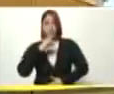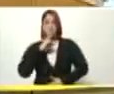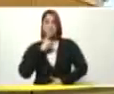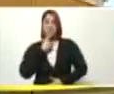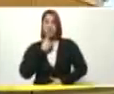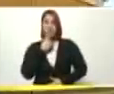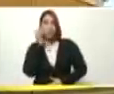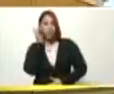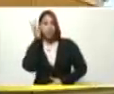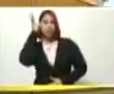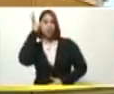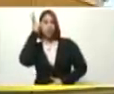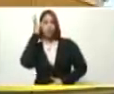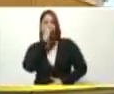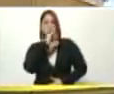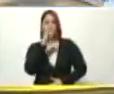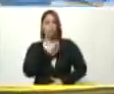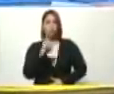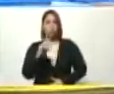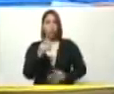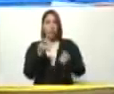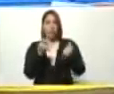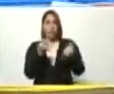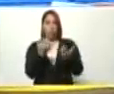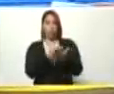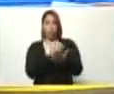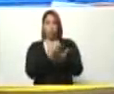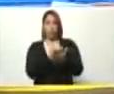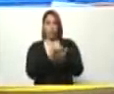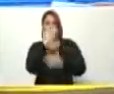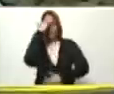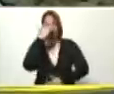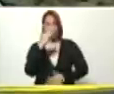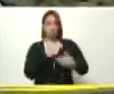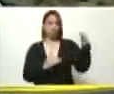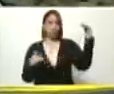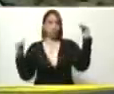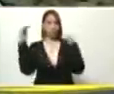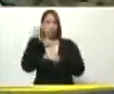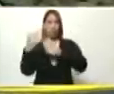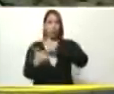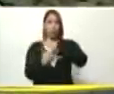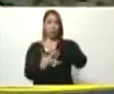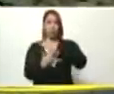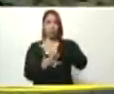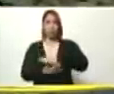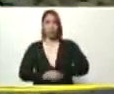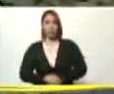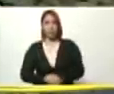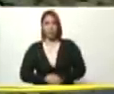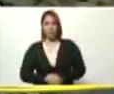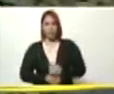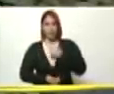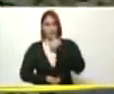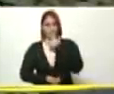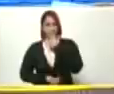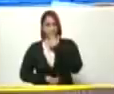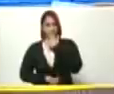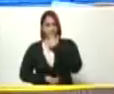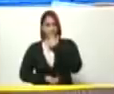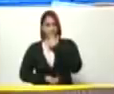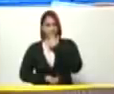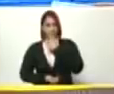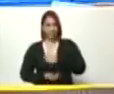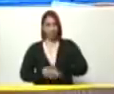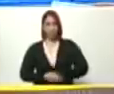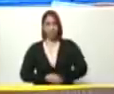la creación de la Zona Económica Militar de Alta Tecnología. La Zona Económica Militar de